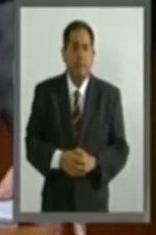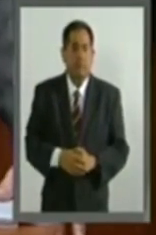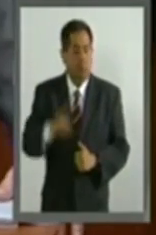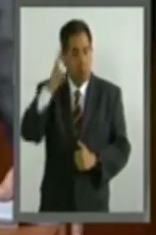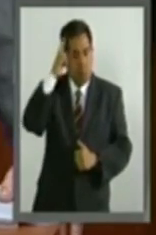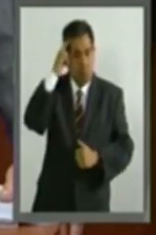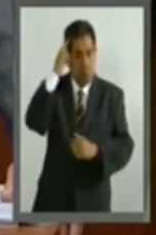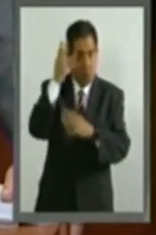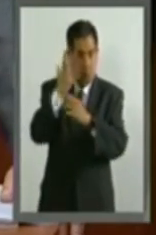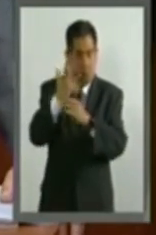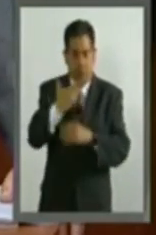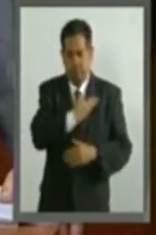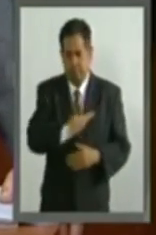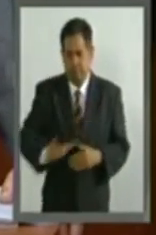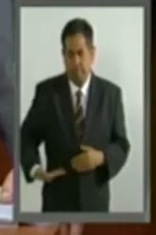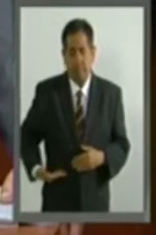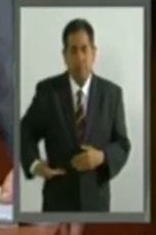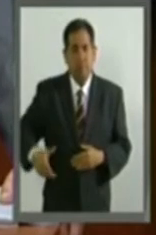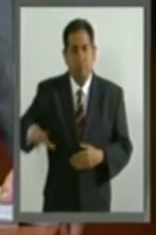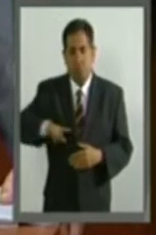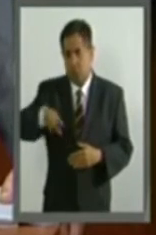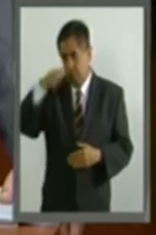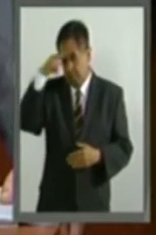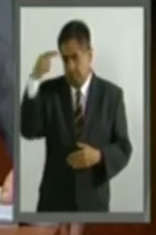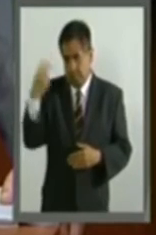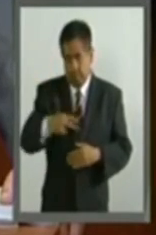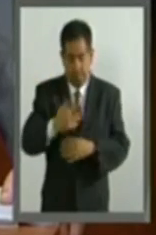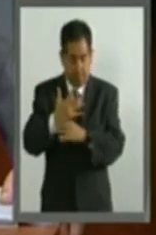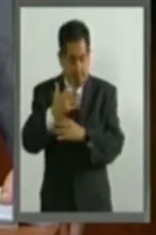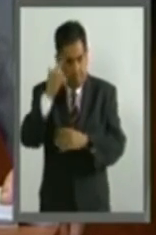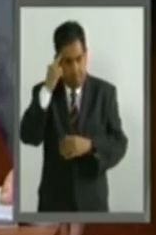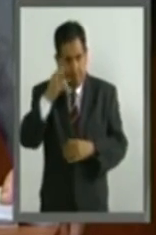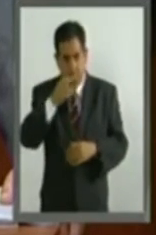Porfirio Díaz, presidente de los Estados Unidos mexicanos,